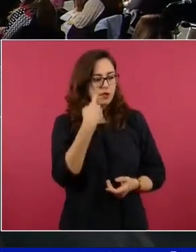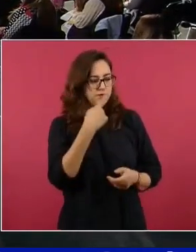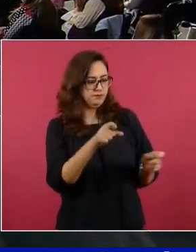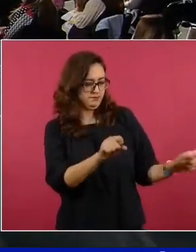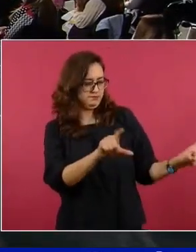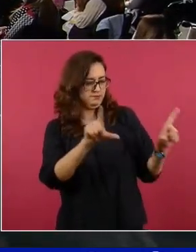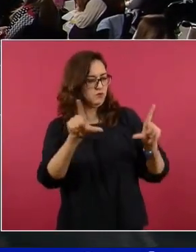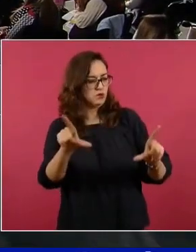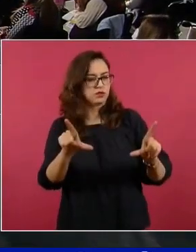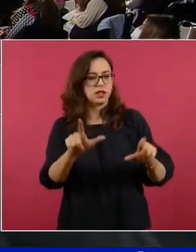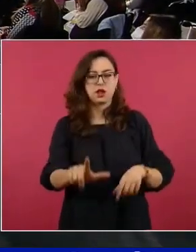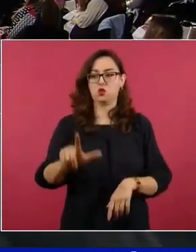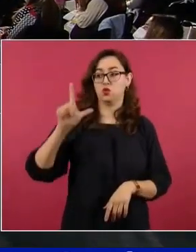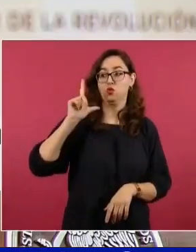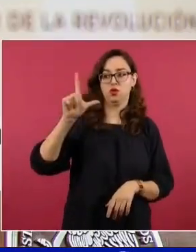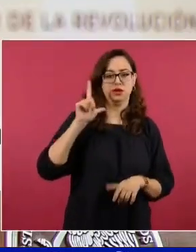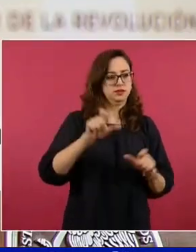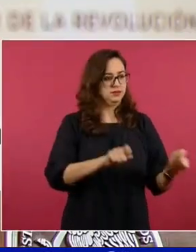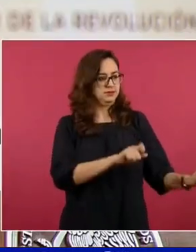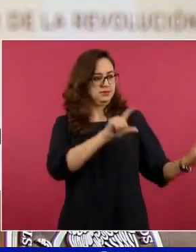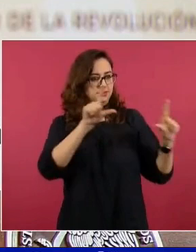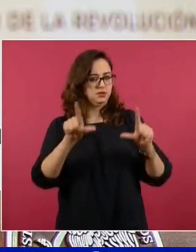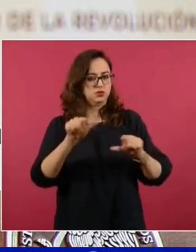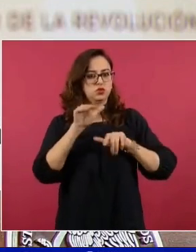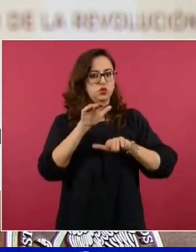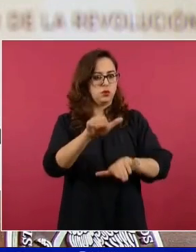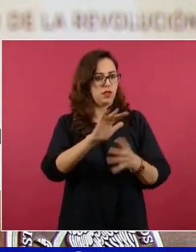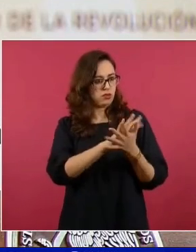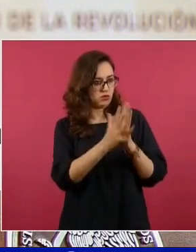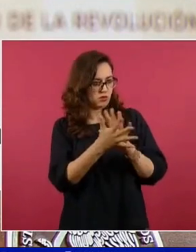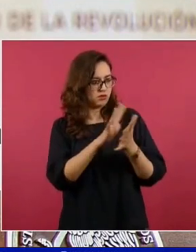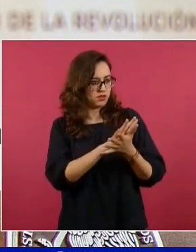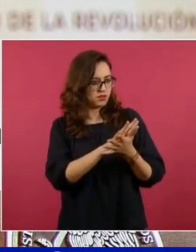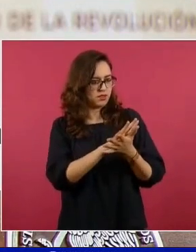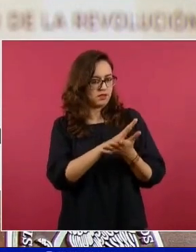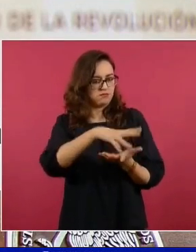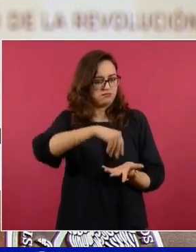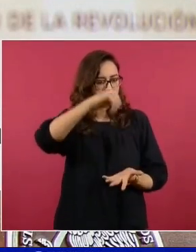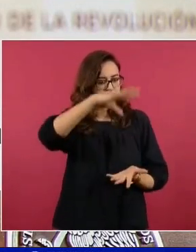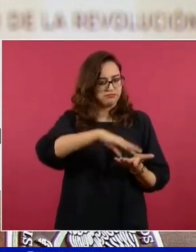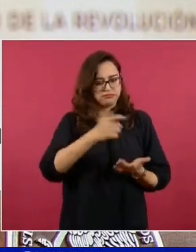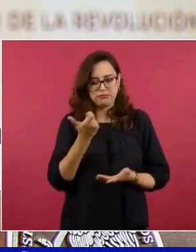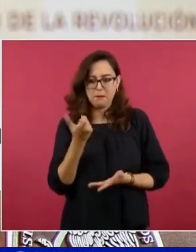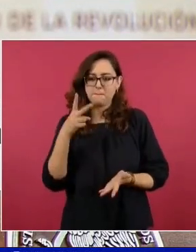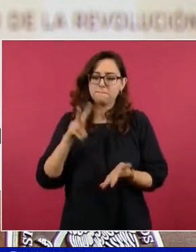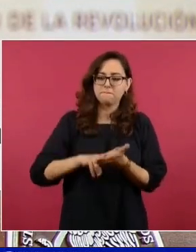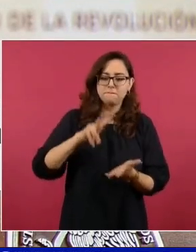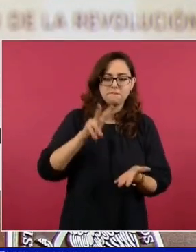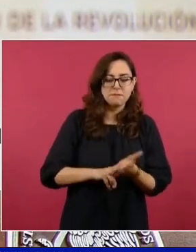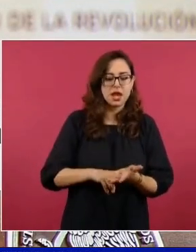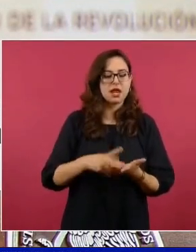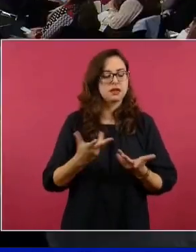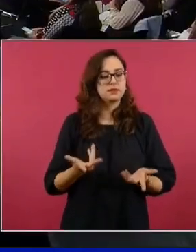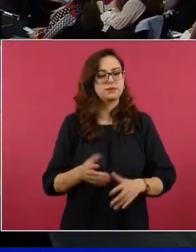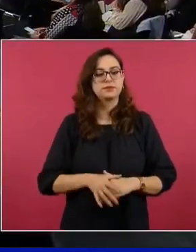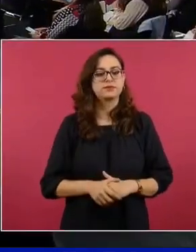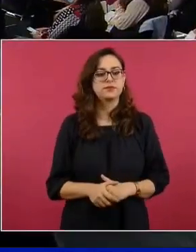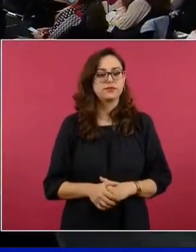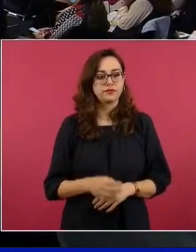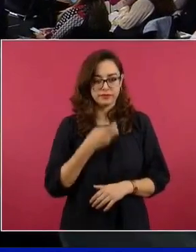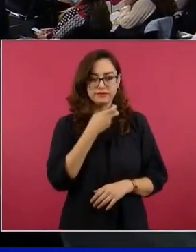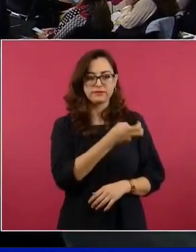gráfica de lunes sobre los precios sobre la tortilla.